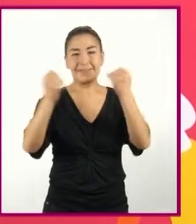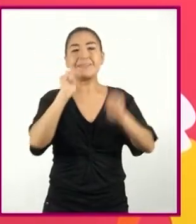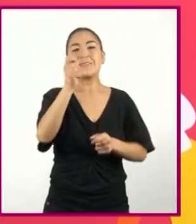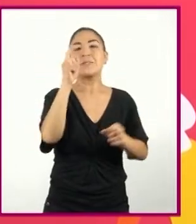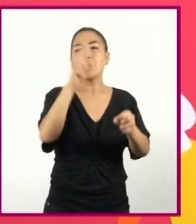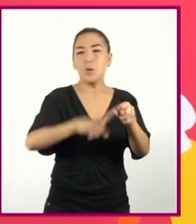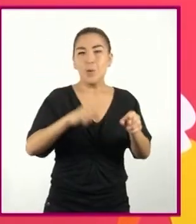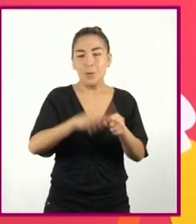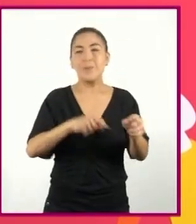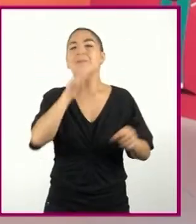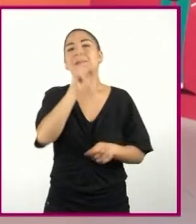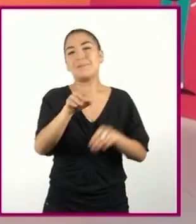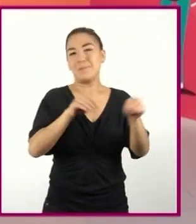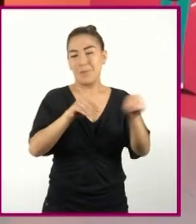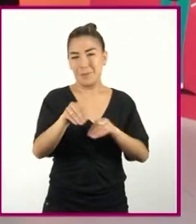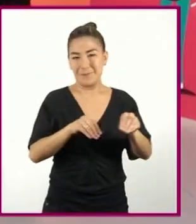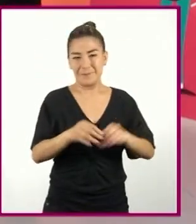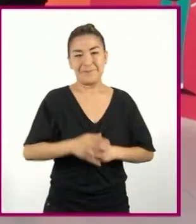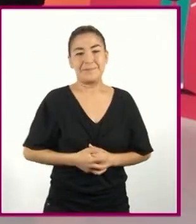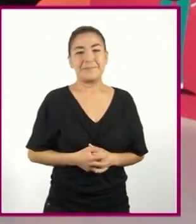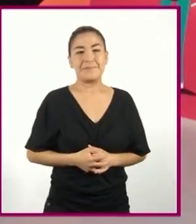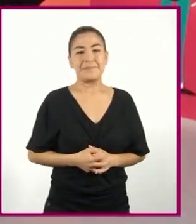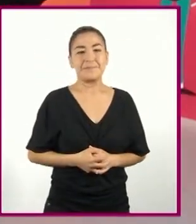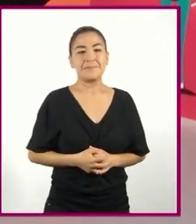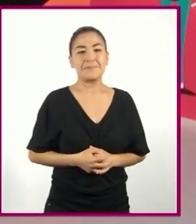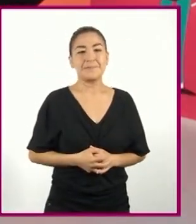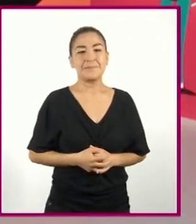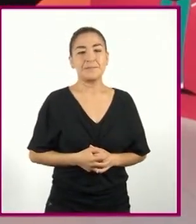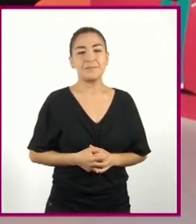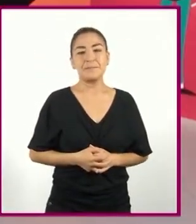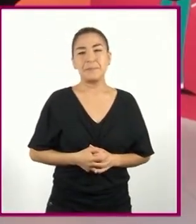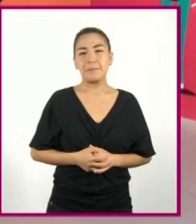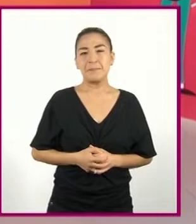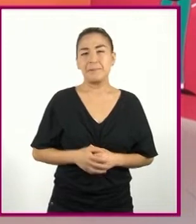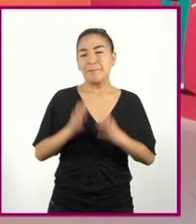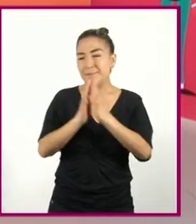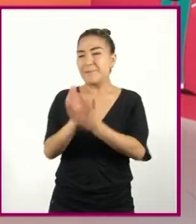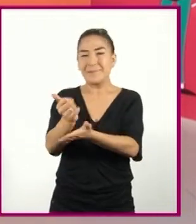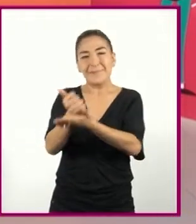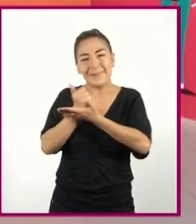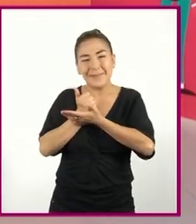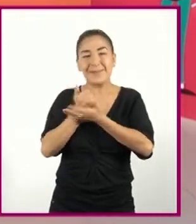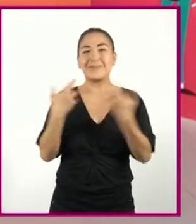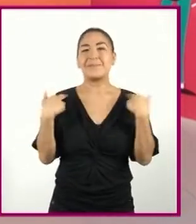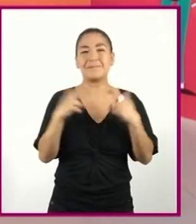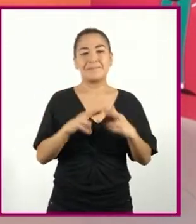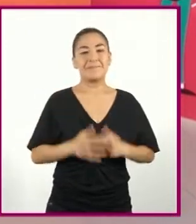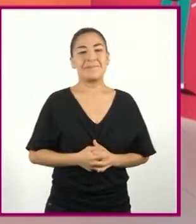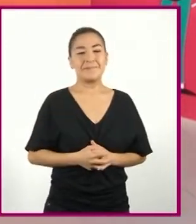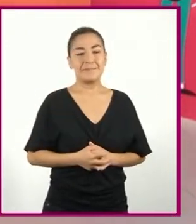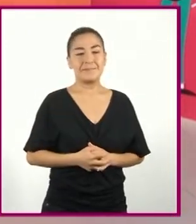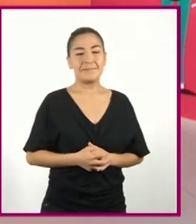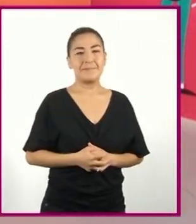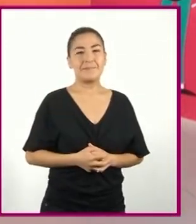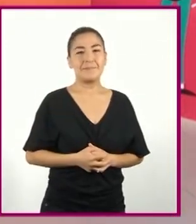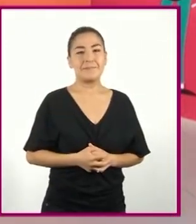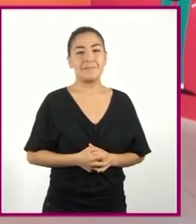y el movimiento. ¿Me ayudas, Regina?